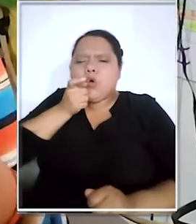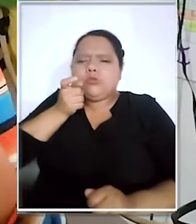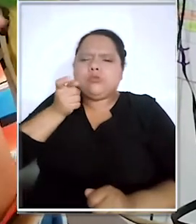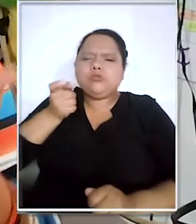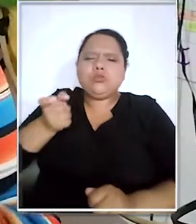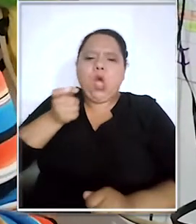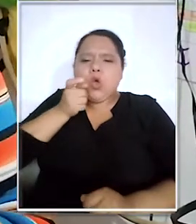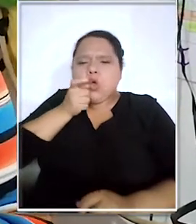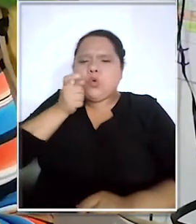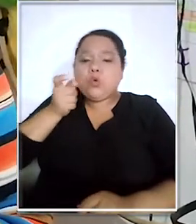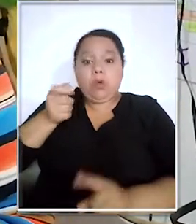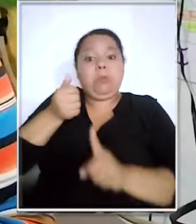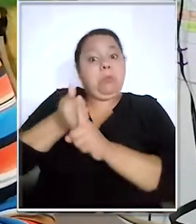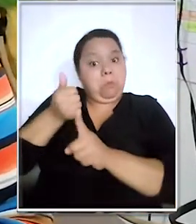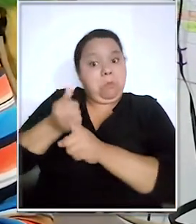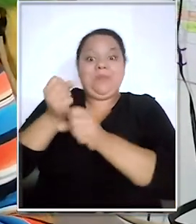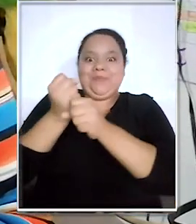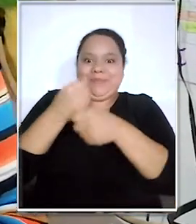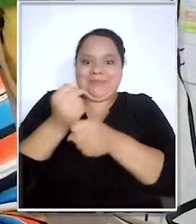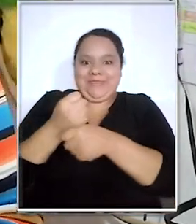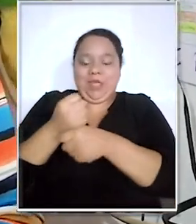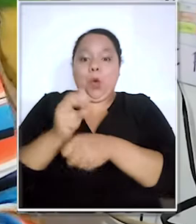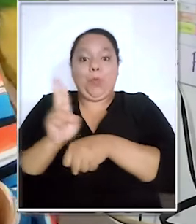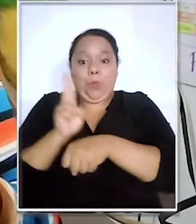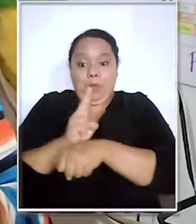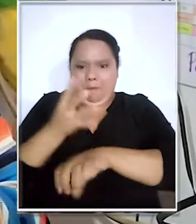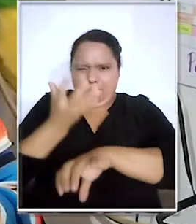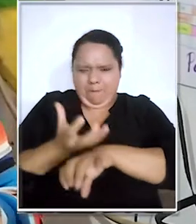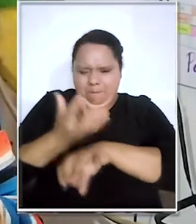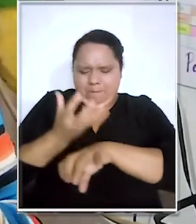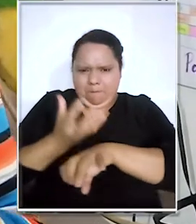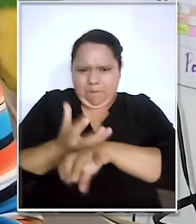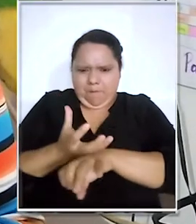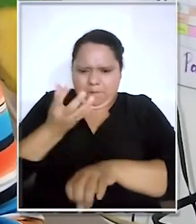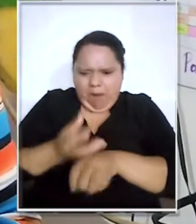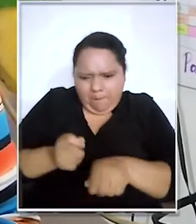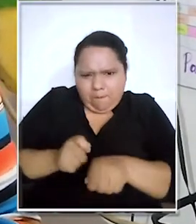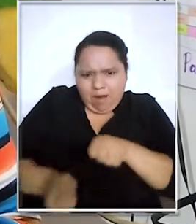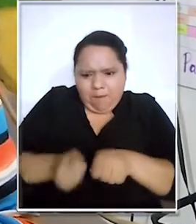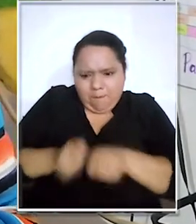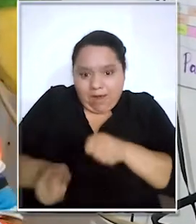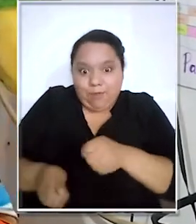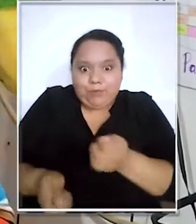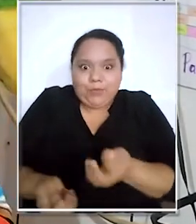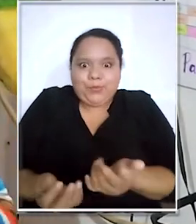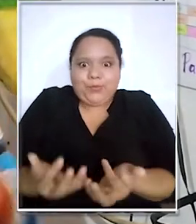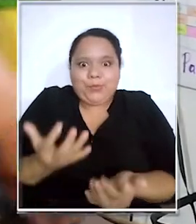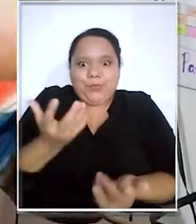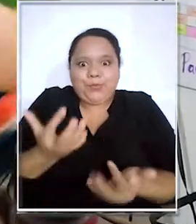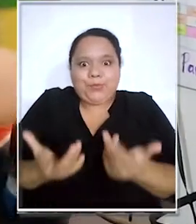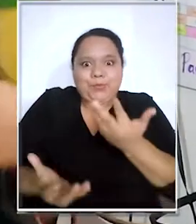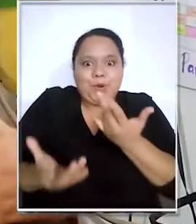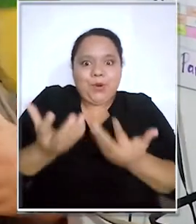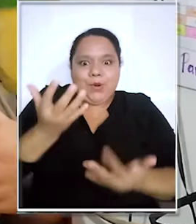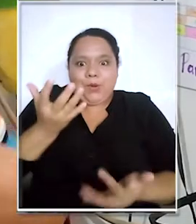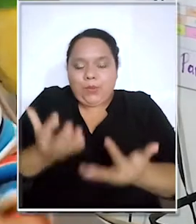que ellos mismos han elaborado. Usan piedras de pedernal para encender el fuego y también